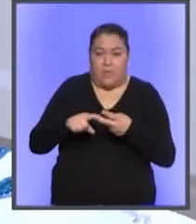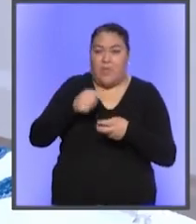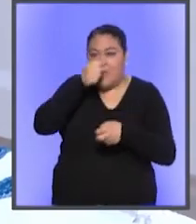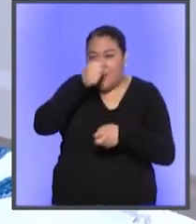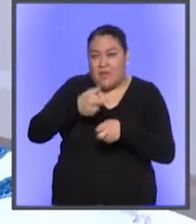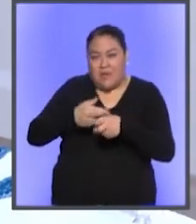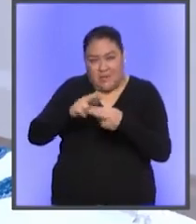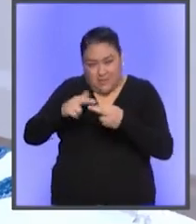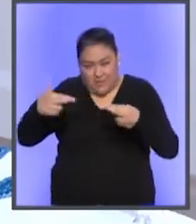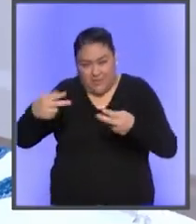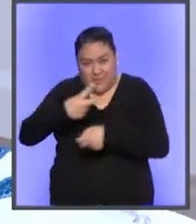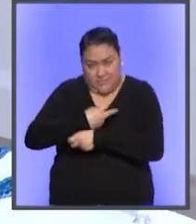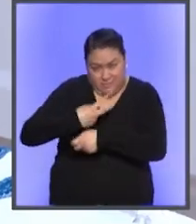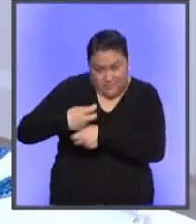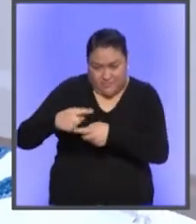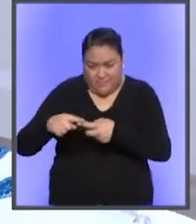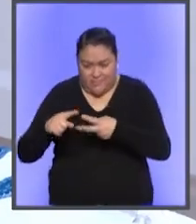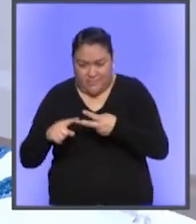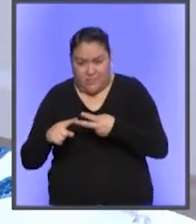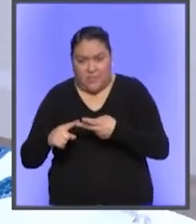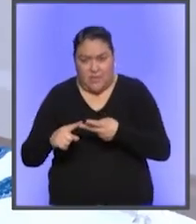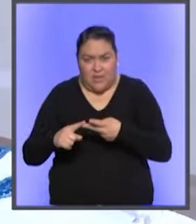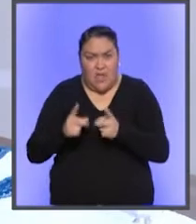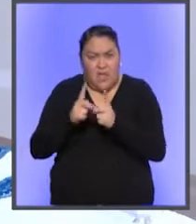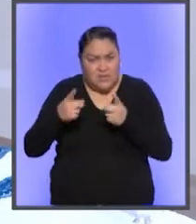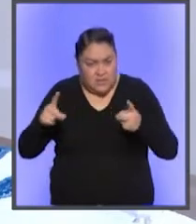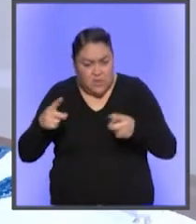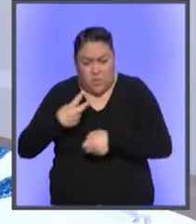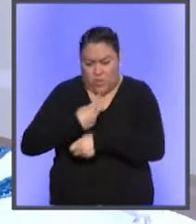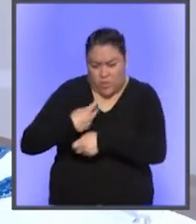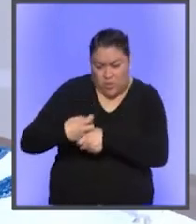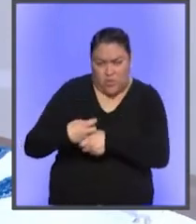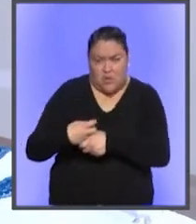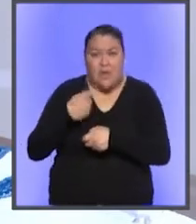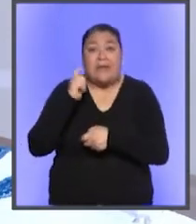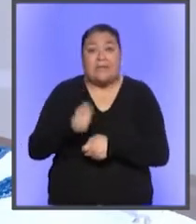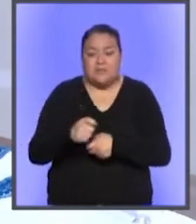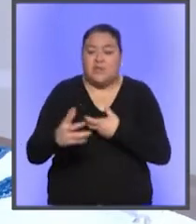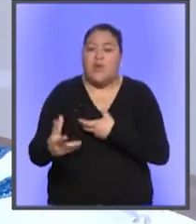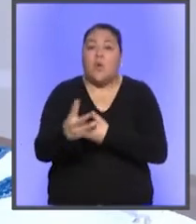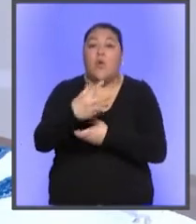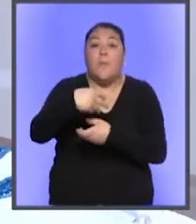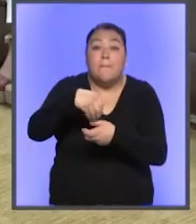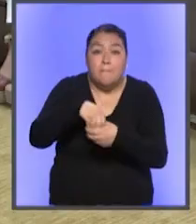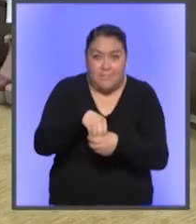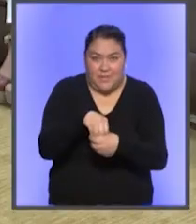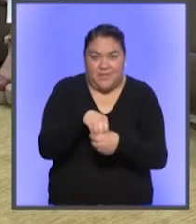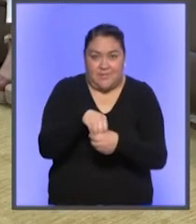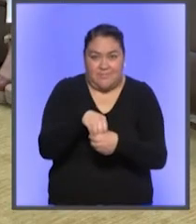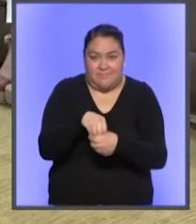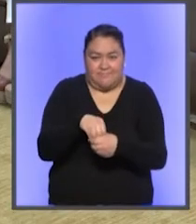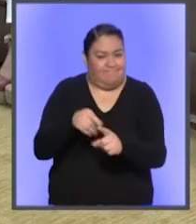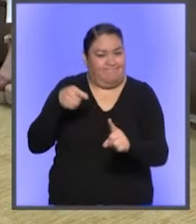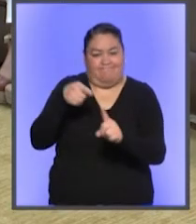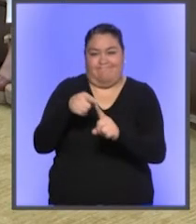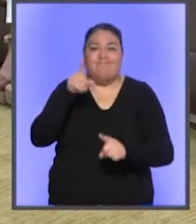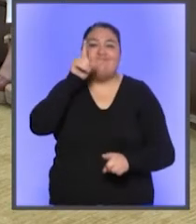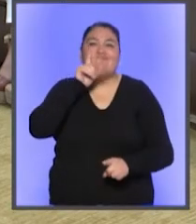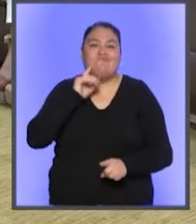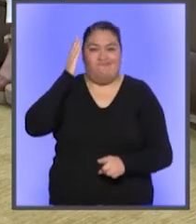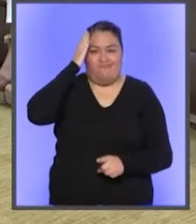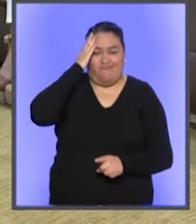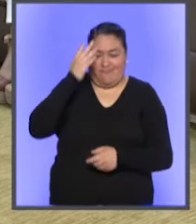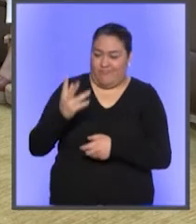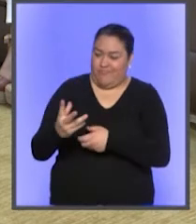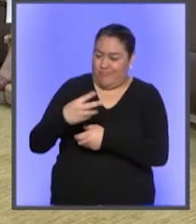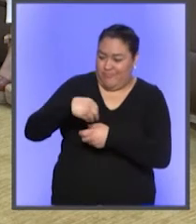la secretaría de desarrollo rural que nos hizo partícipes a esta perspectiva más de inclusión para las mujeres y con